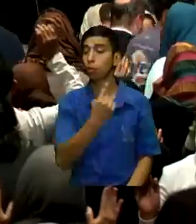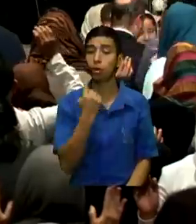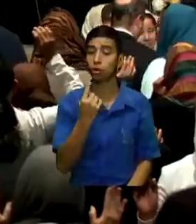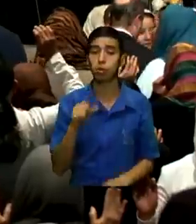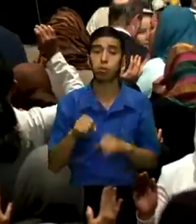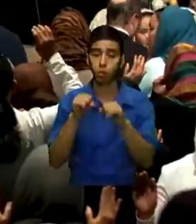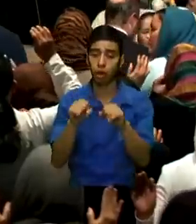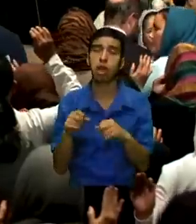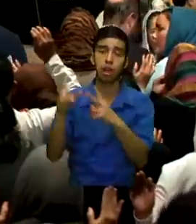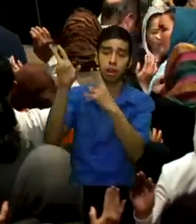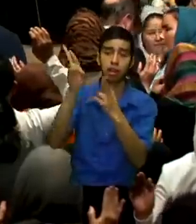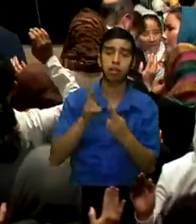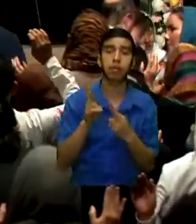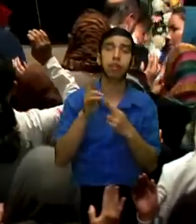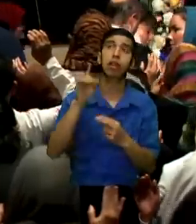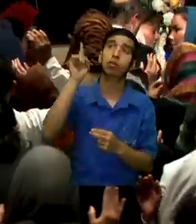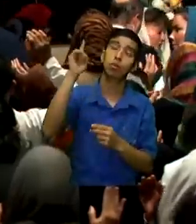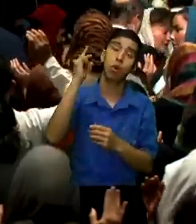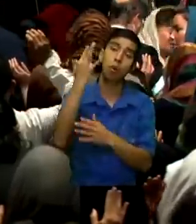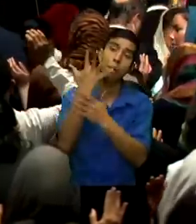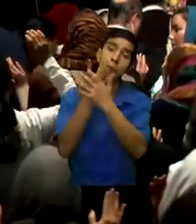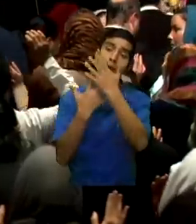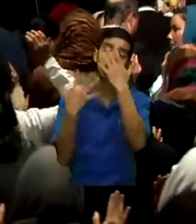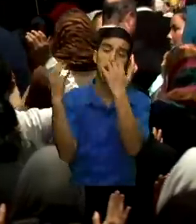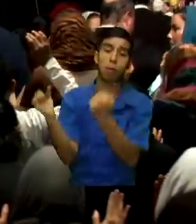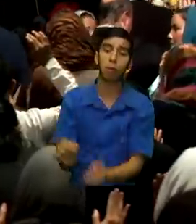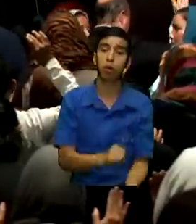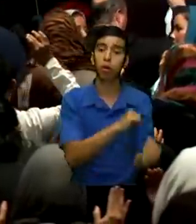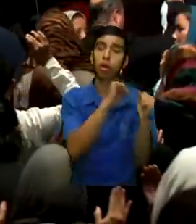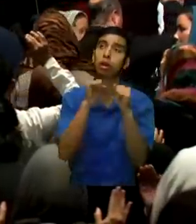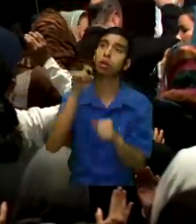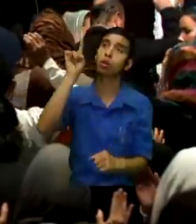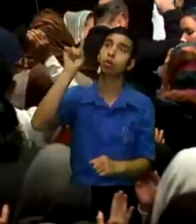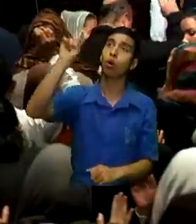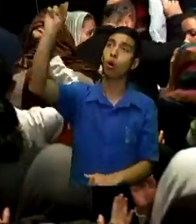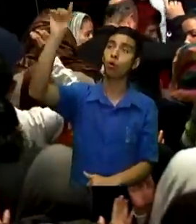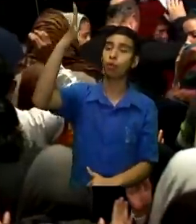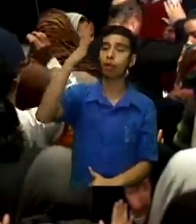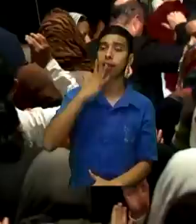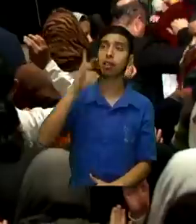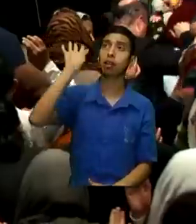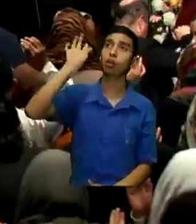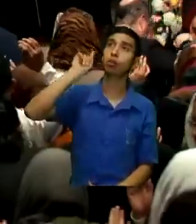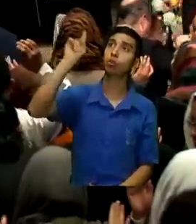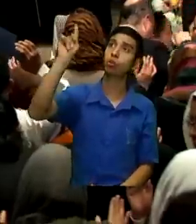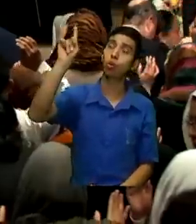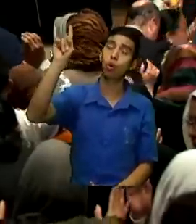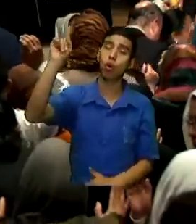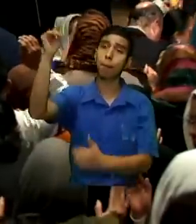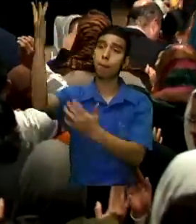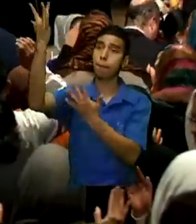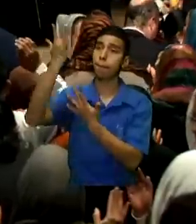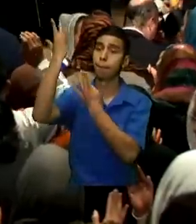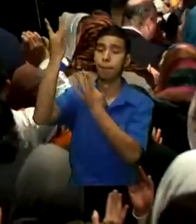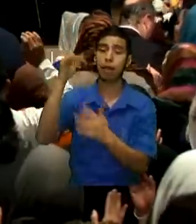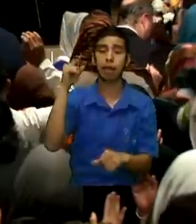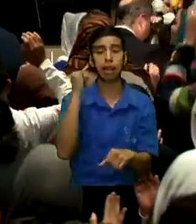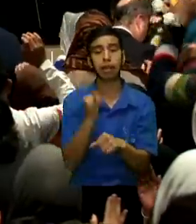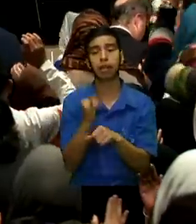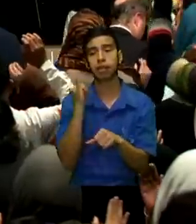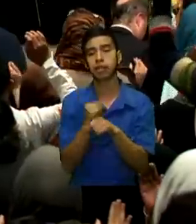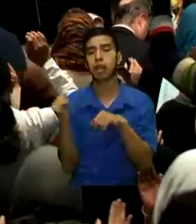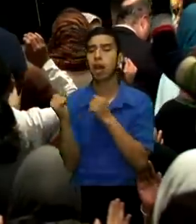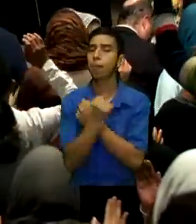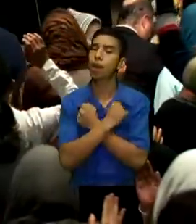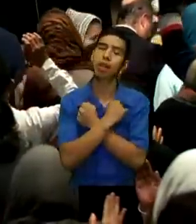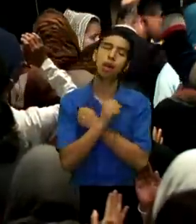recibir de tu mano poderosa tu gracia y tu misericordia. Te lo pedimos en el nombre de Cristo. Y que esta iglesia amada, Señor, pueda